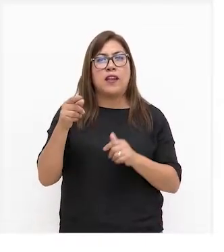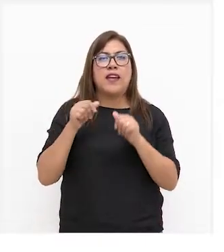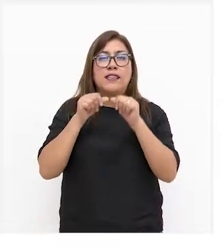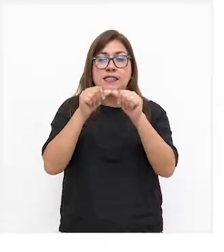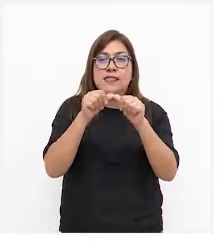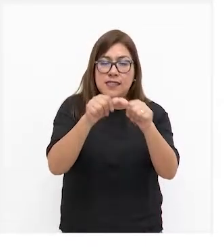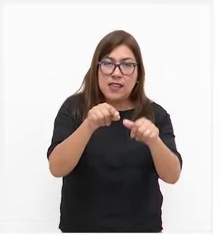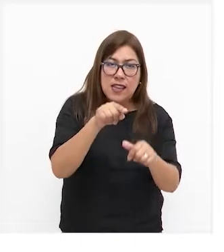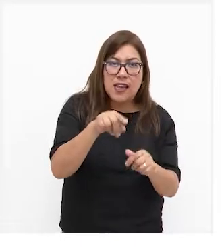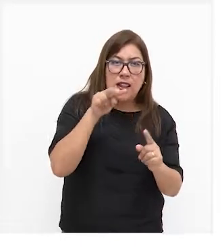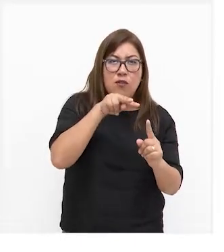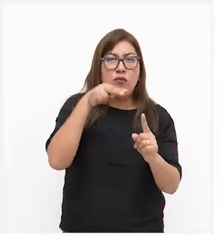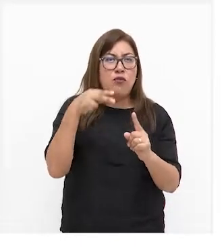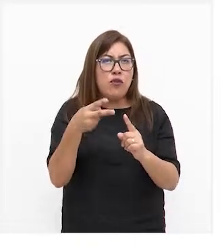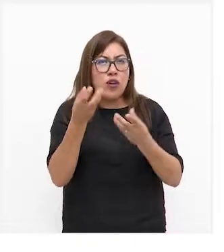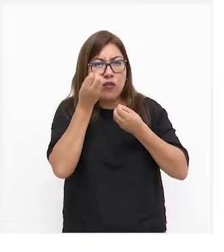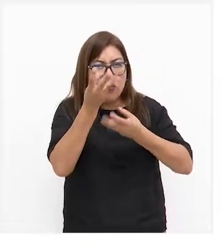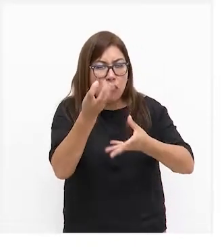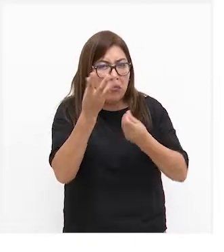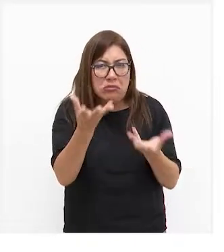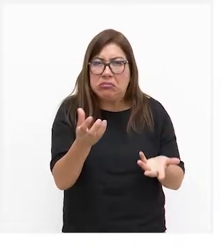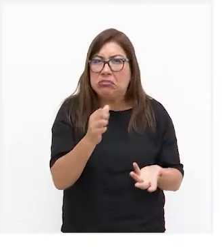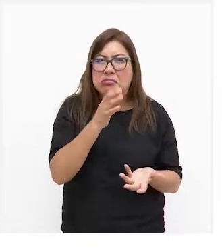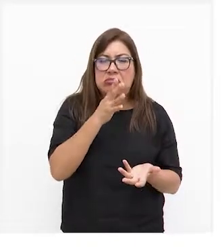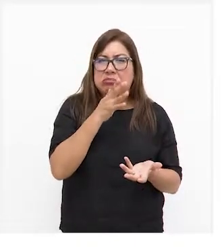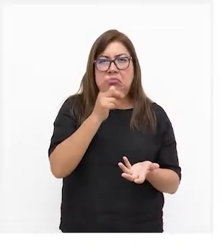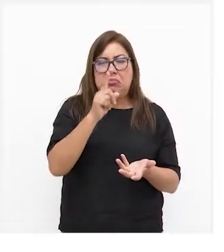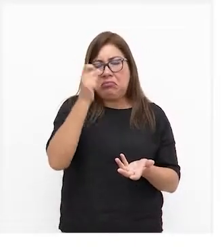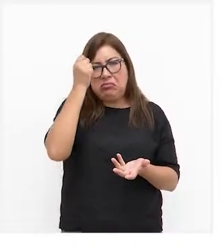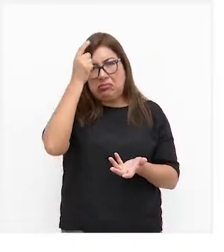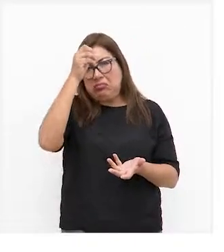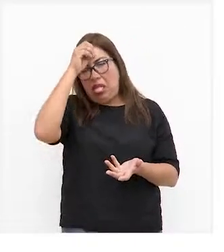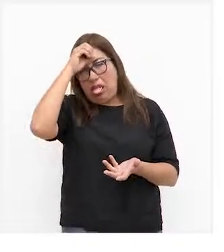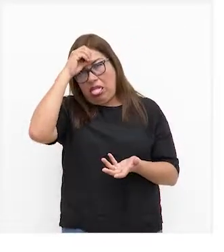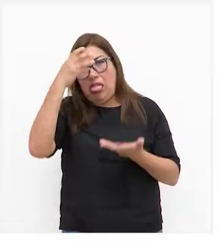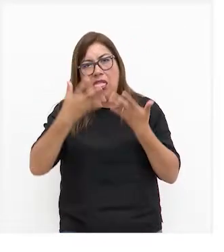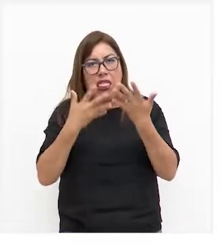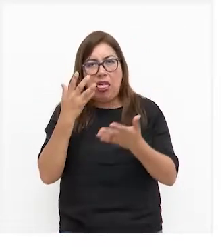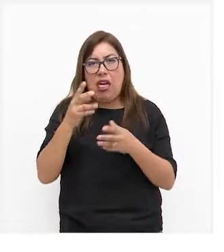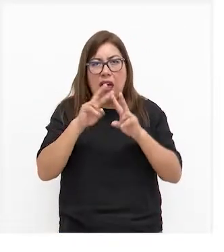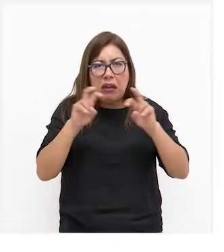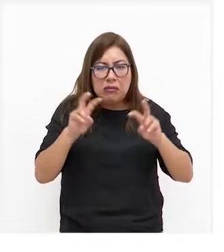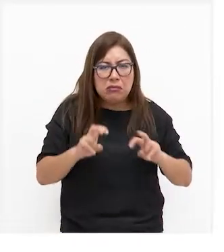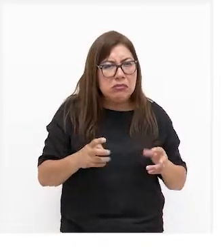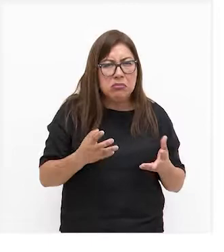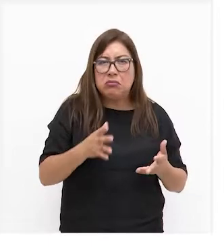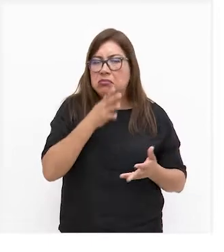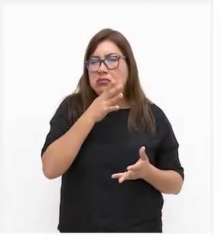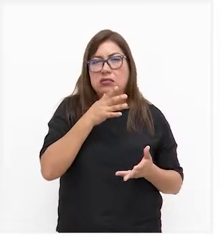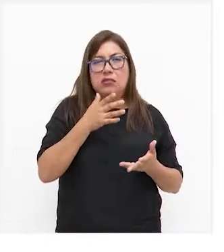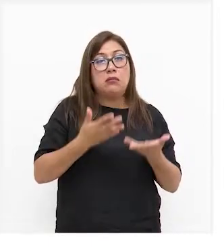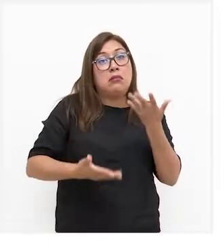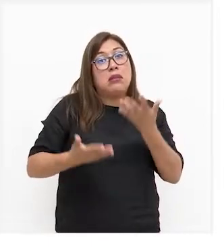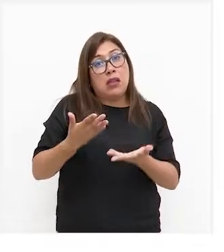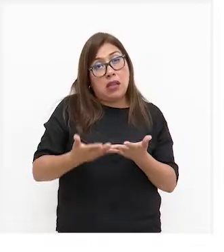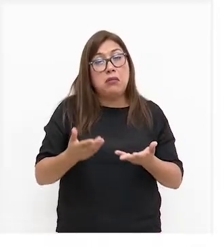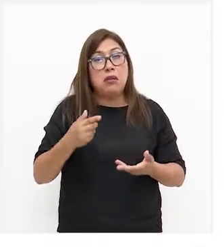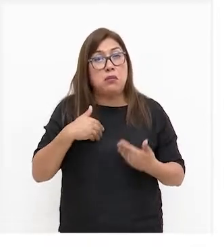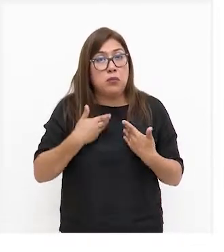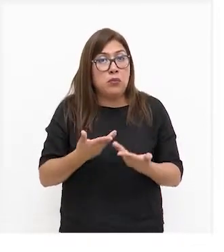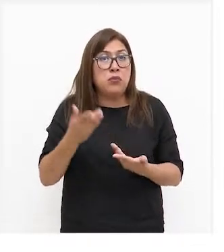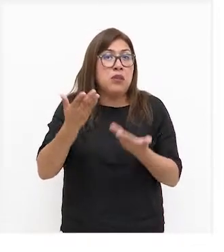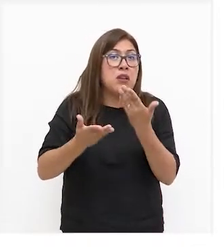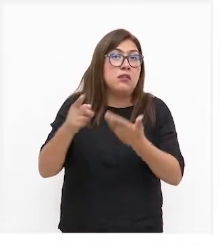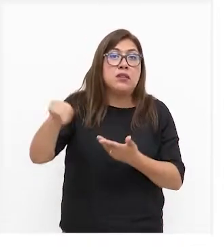enfoque funcional, no comprenden la información ni pueden evaluar las alternativas. También puede ocurrir que no